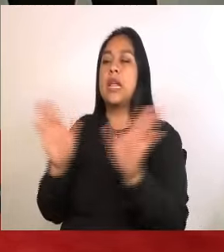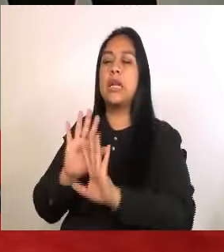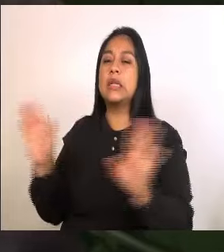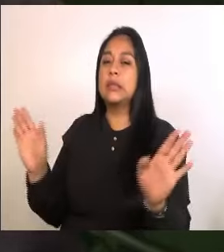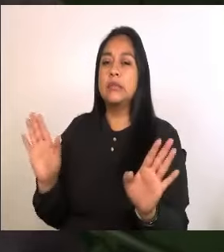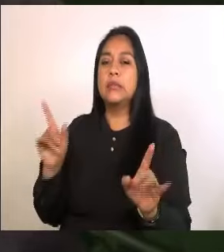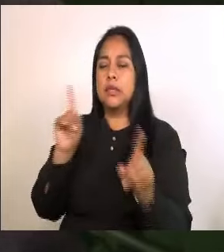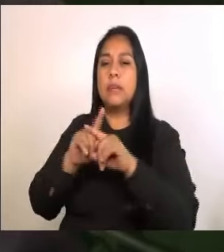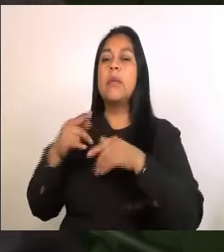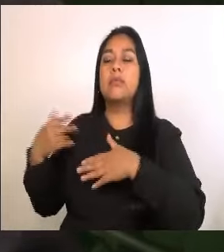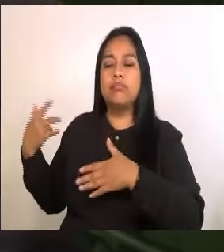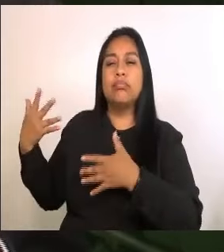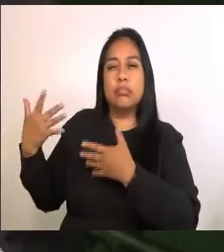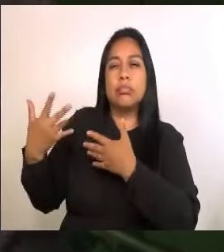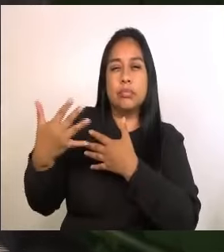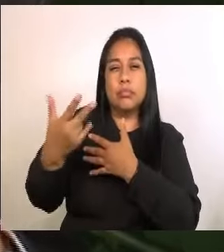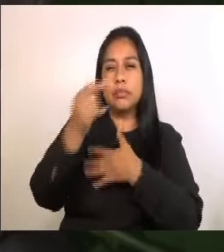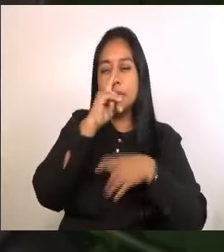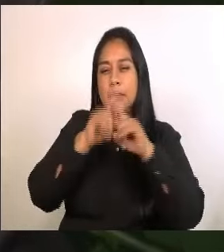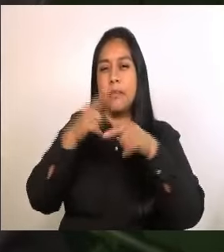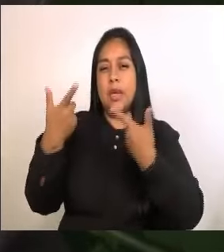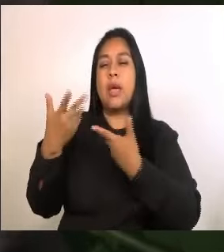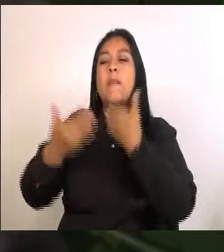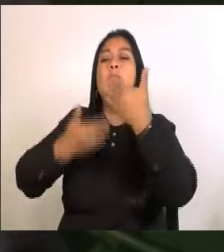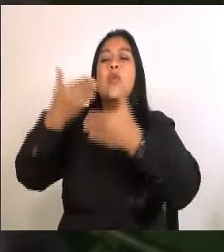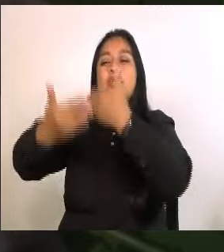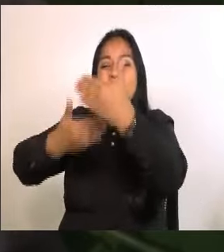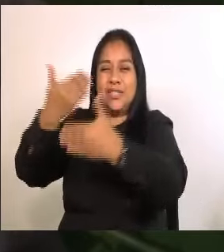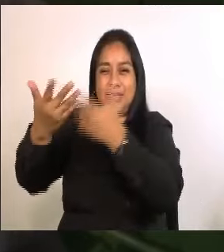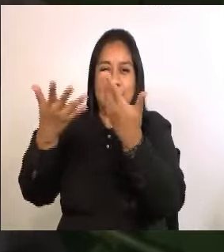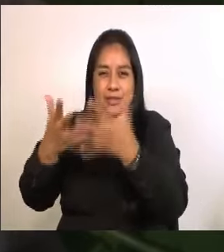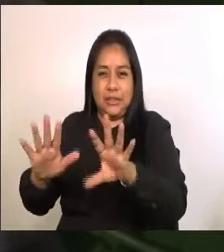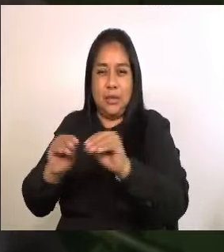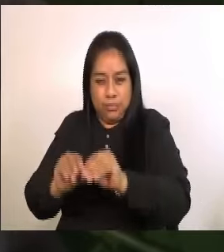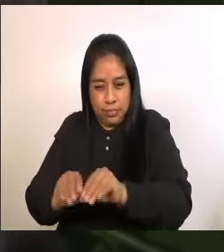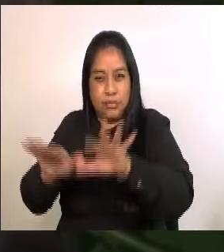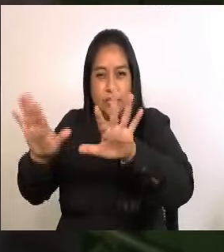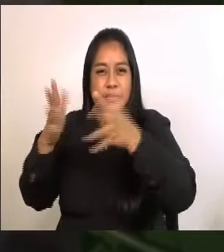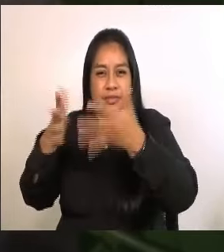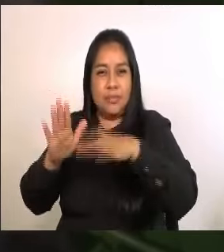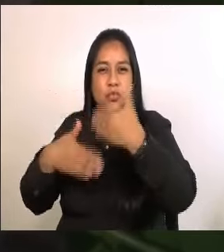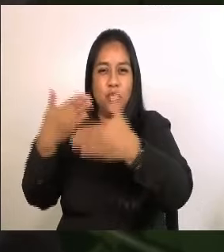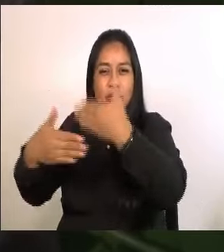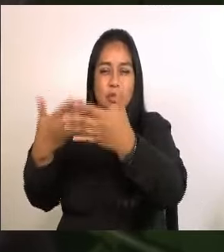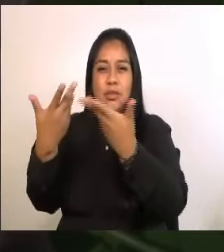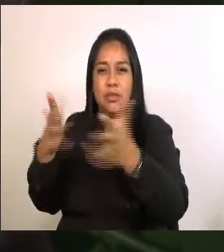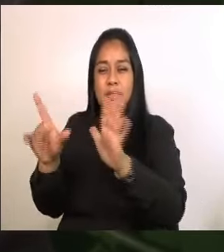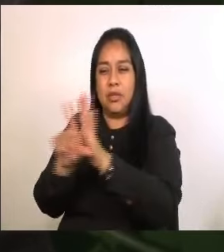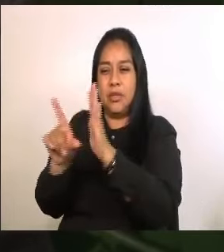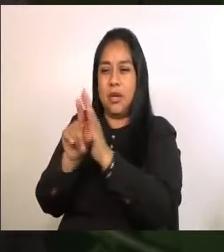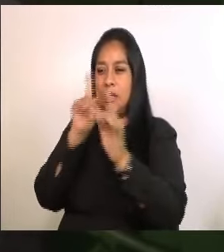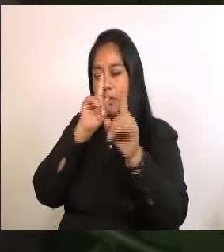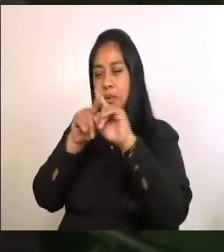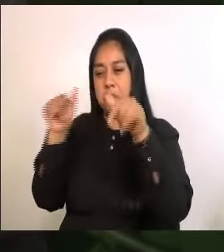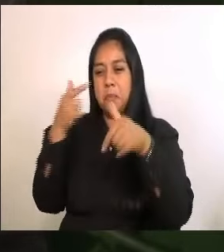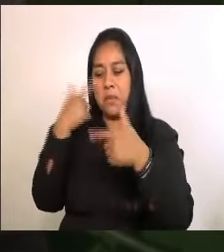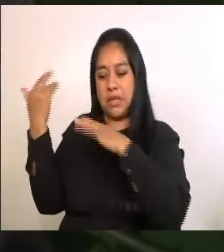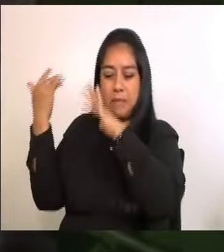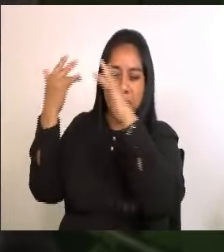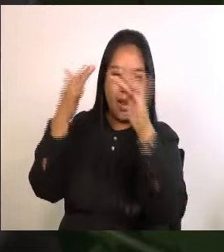conforme vayan pasando los días y el proceso vaya empezando en todas sus trámites, las gestiones